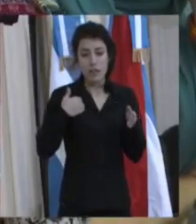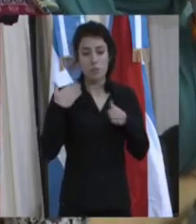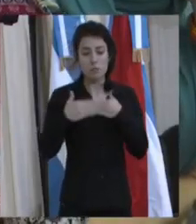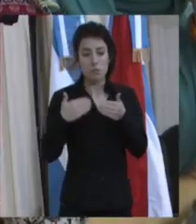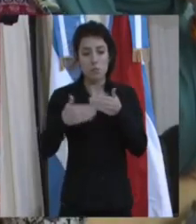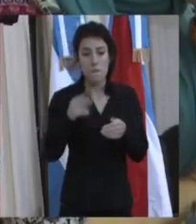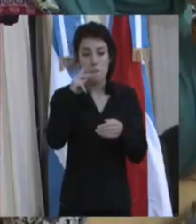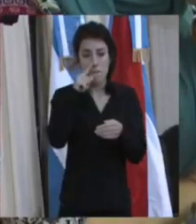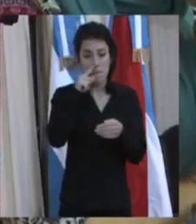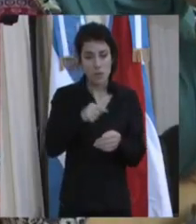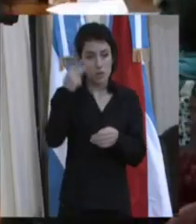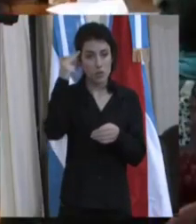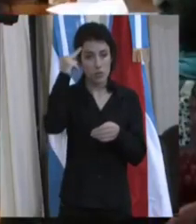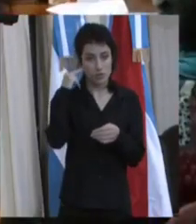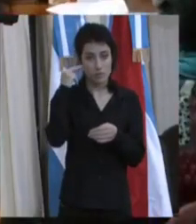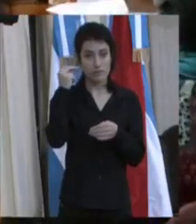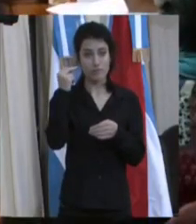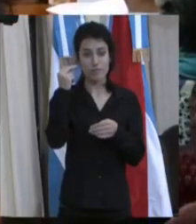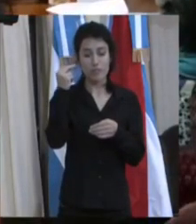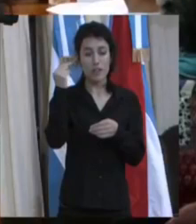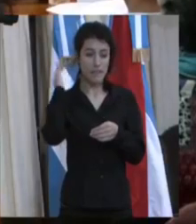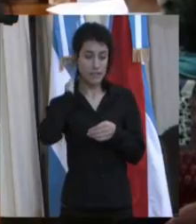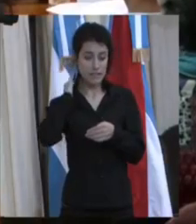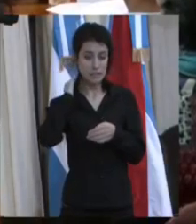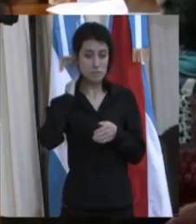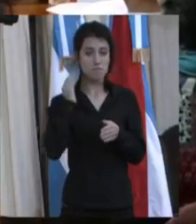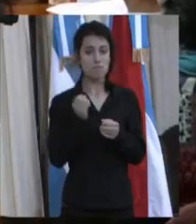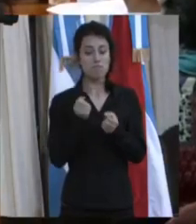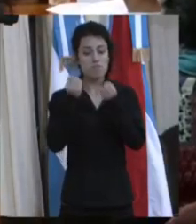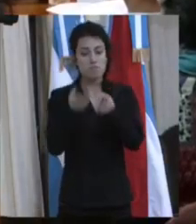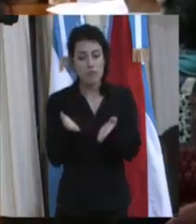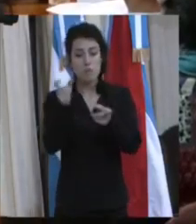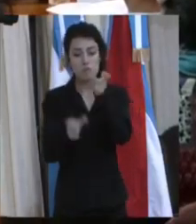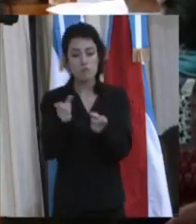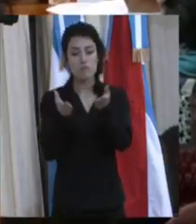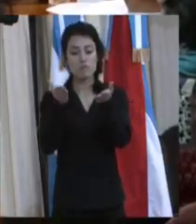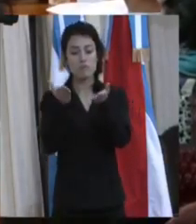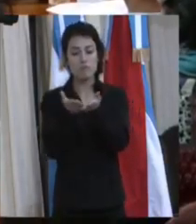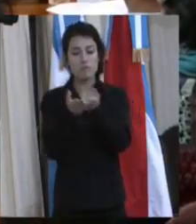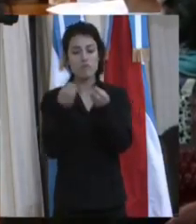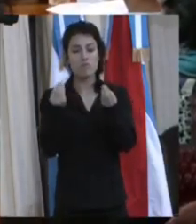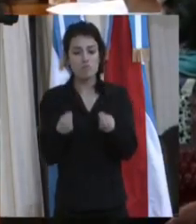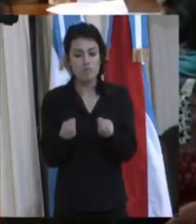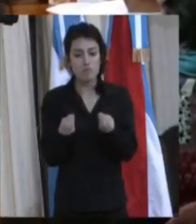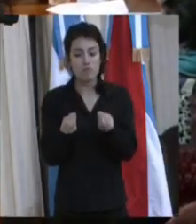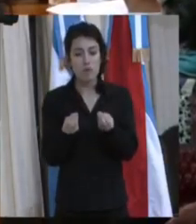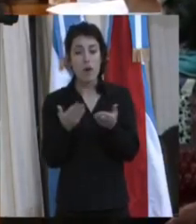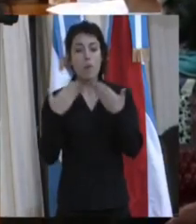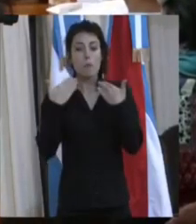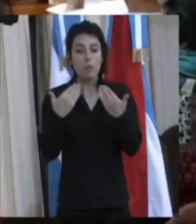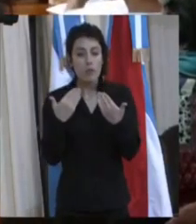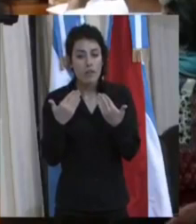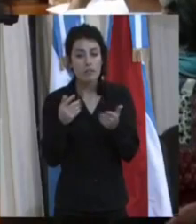en 1916, y les concede a los estudiantes la intervención y la posibilidad de dar